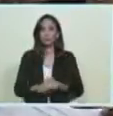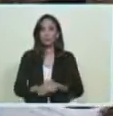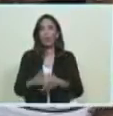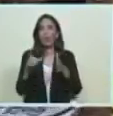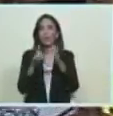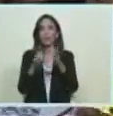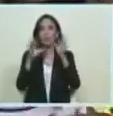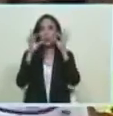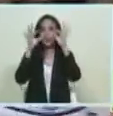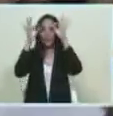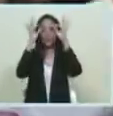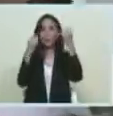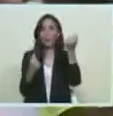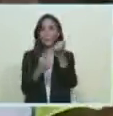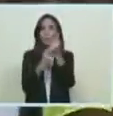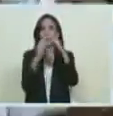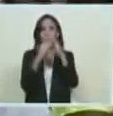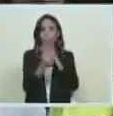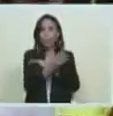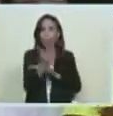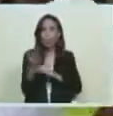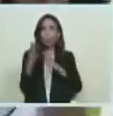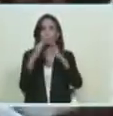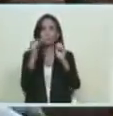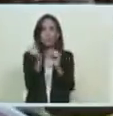Bello lo apoya y